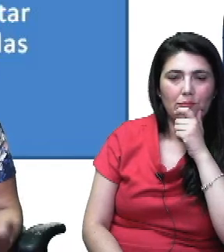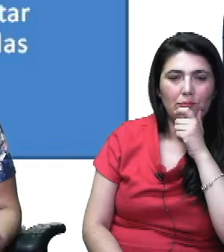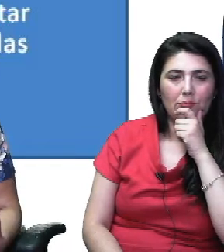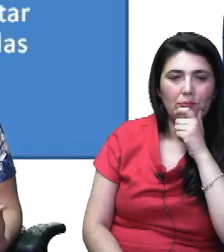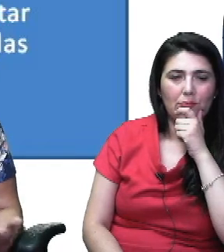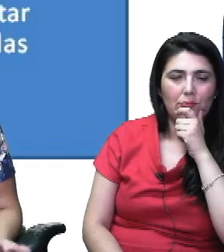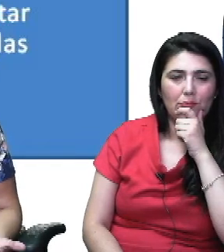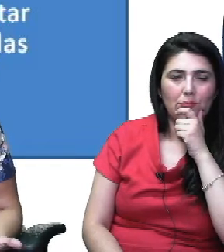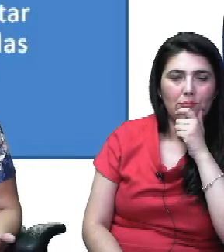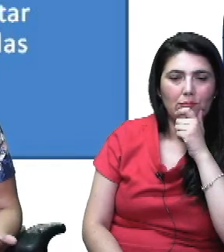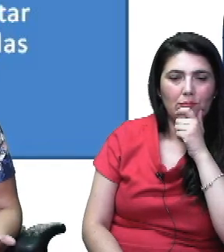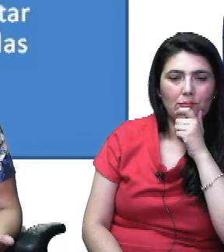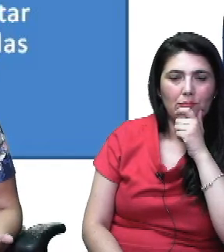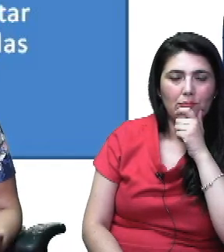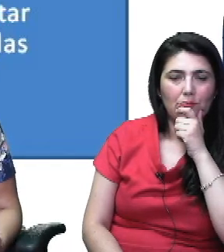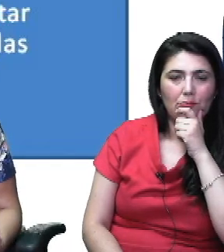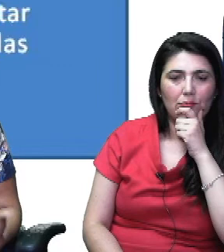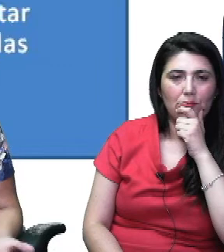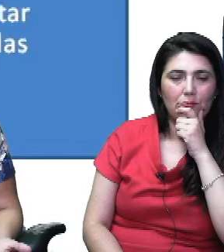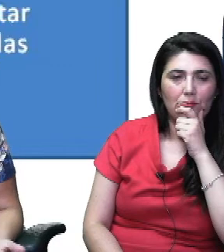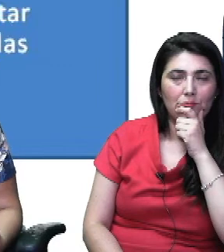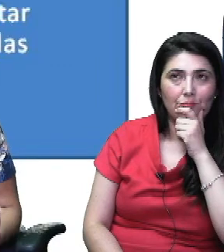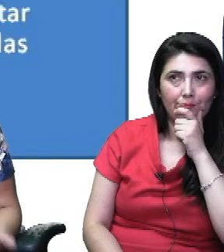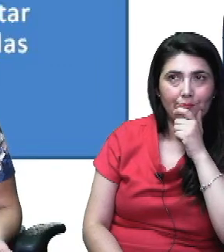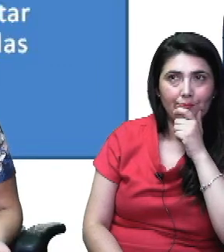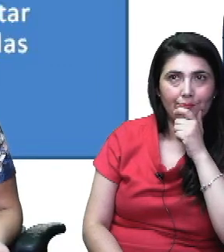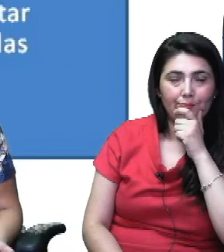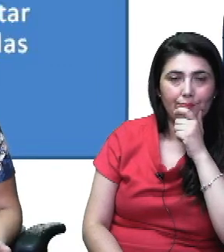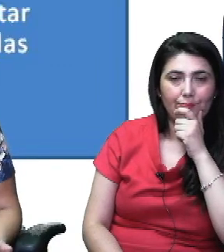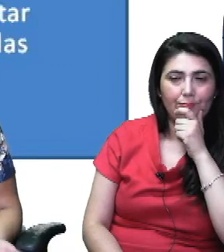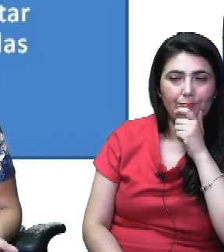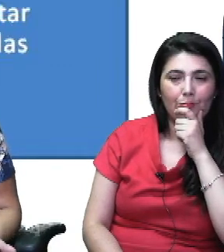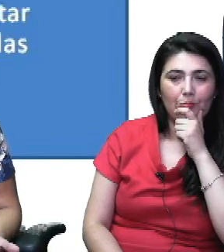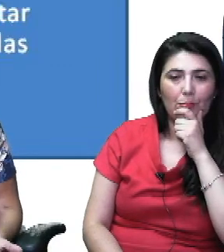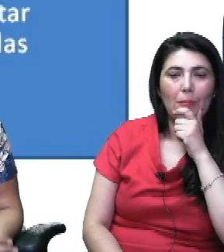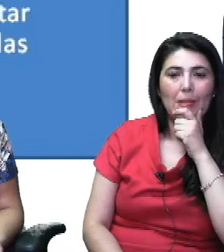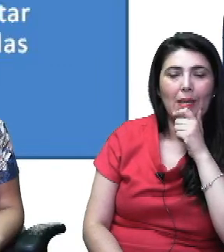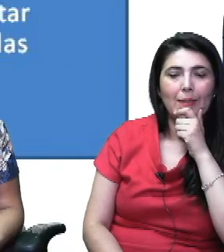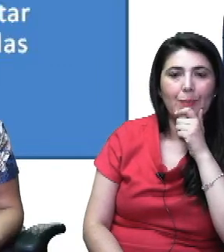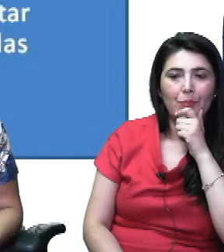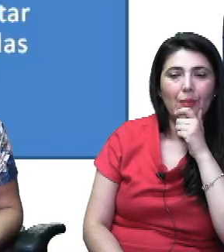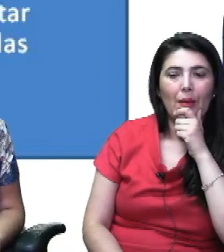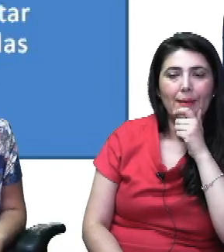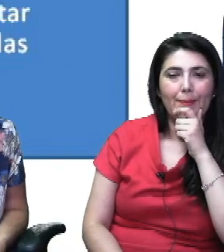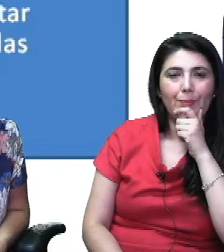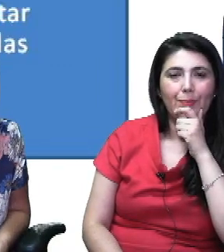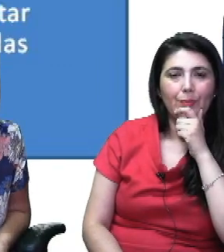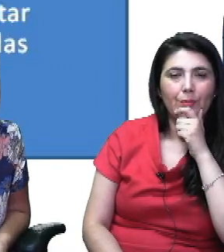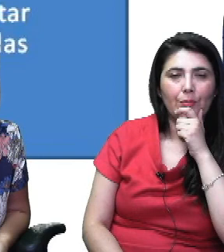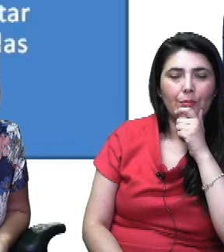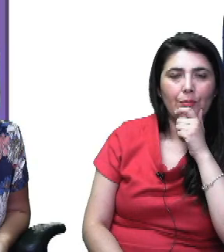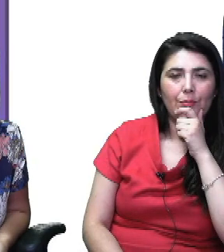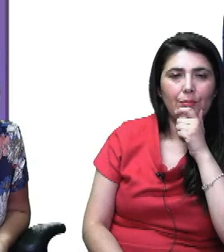o de ayuda mutua ya presentes en la comunidad, aprovecharlas, fortalecerlas, ¿cierto?, y partir desde ahí en el diseño de estrategia.